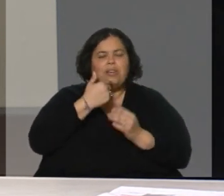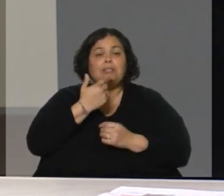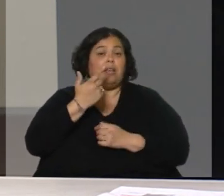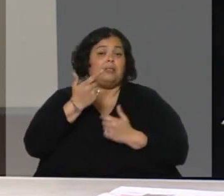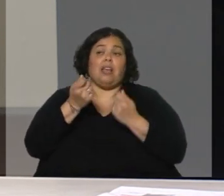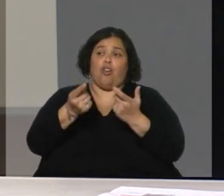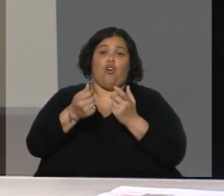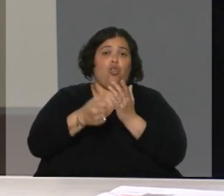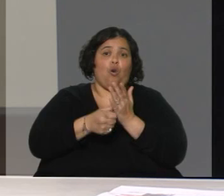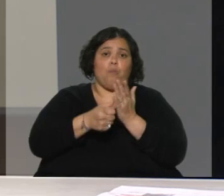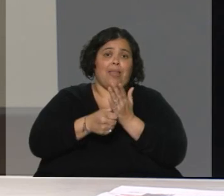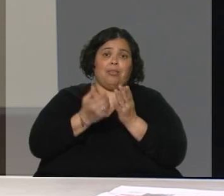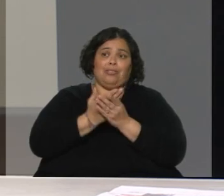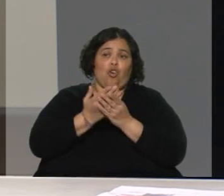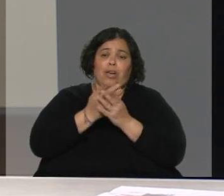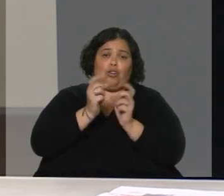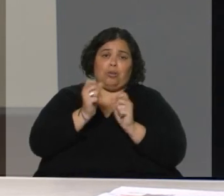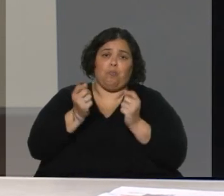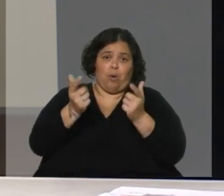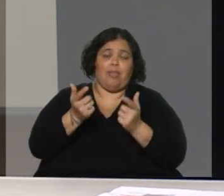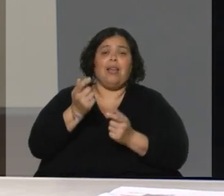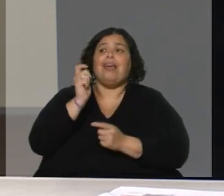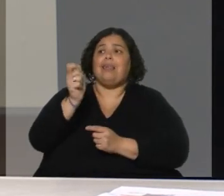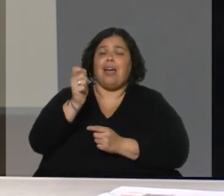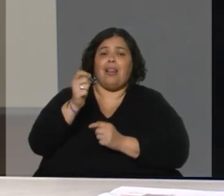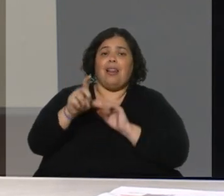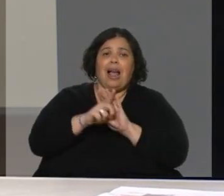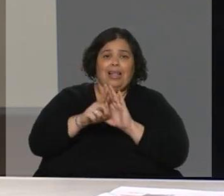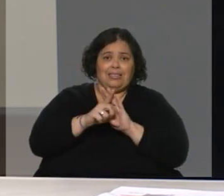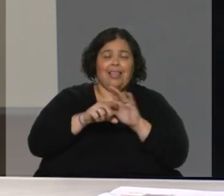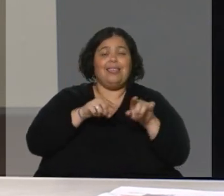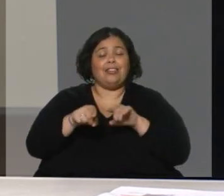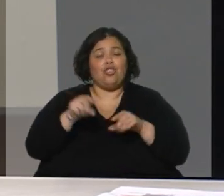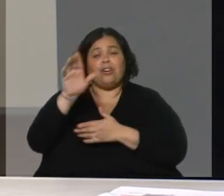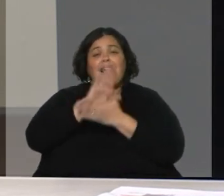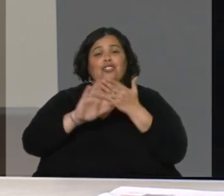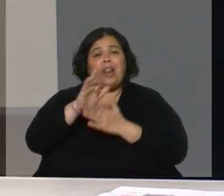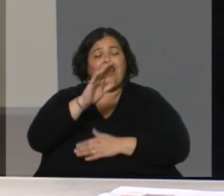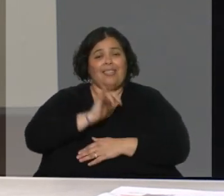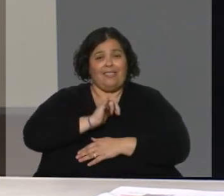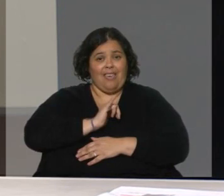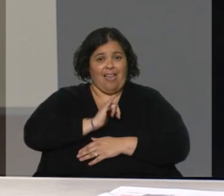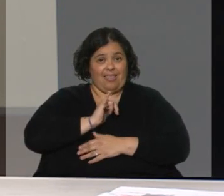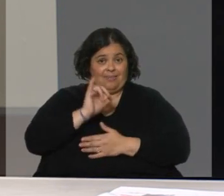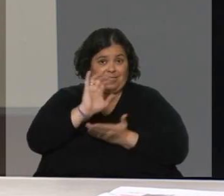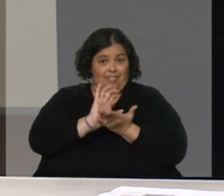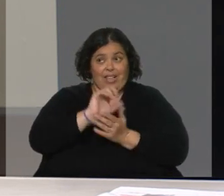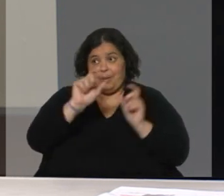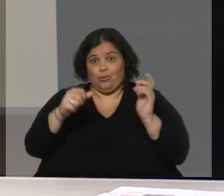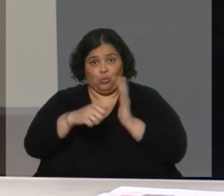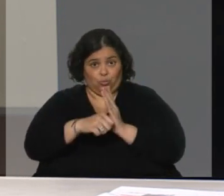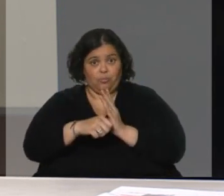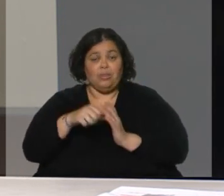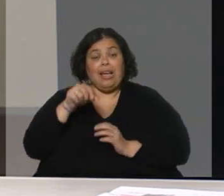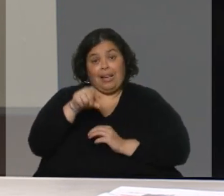yo creo que por las leyes quienes tienen razón son la dirección Nacional de identificación civil y el Ministerio las